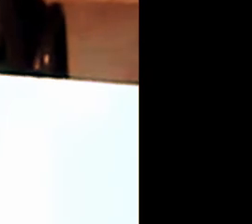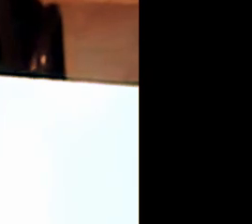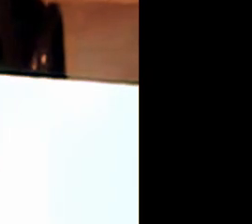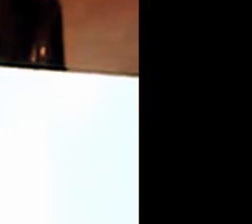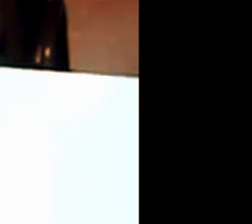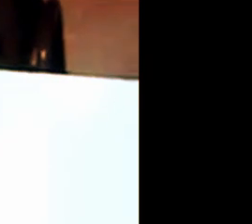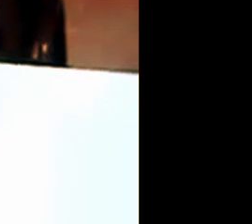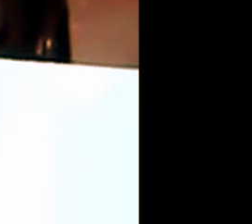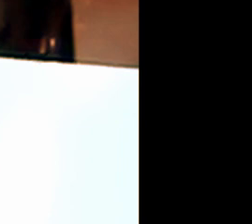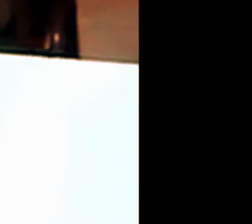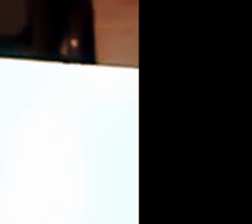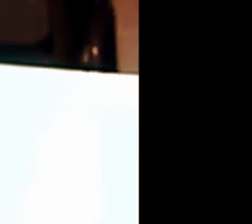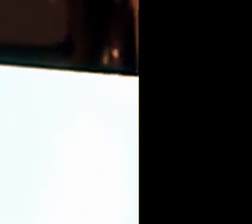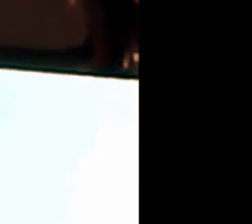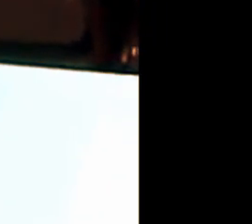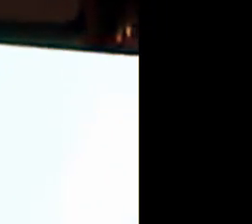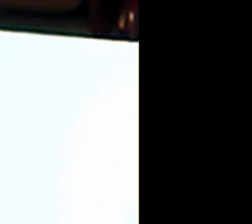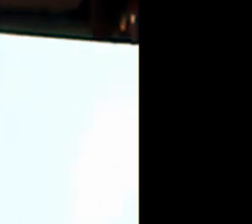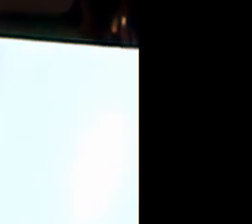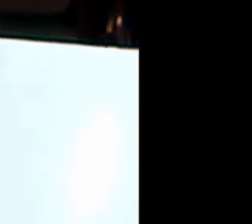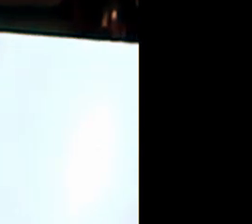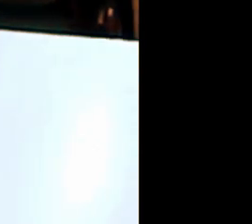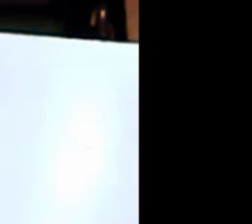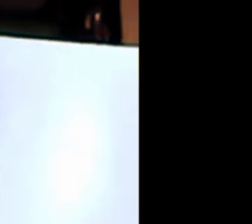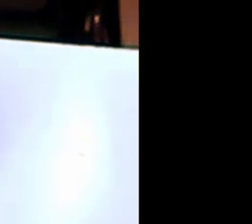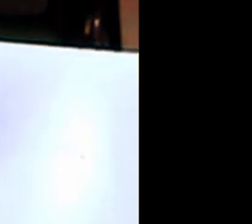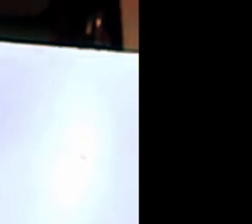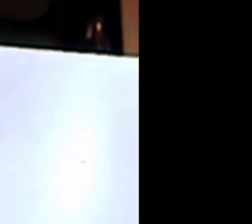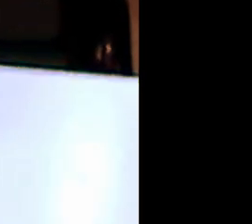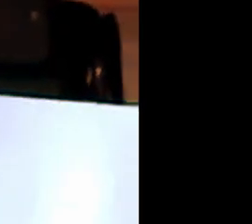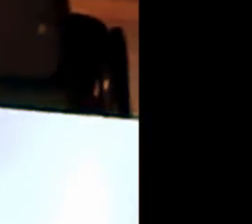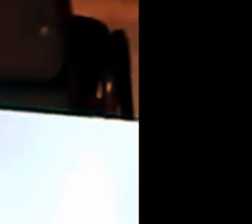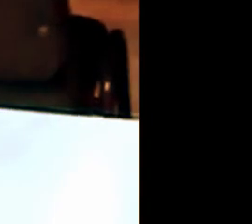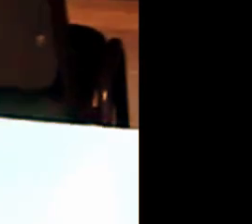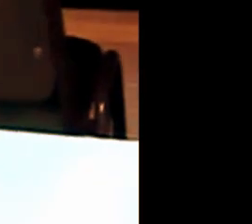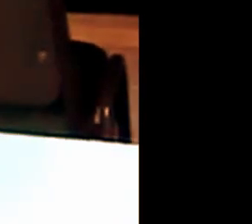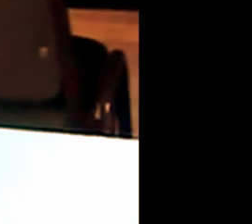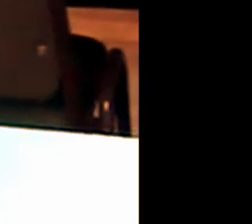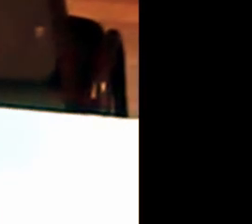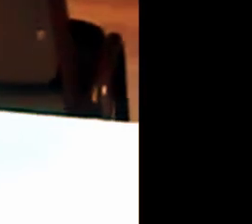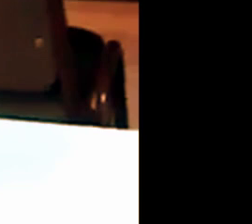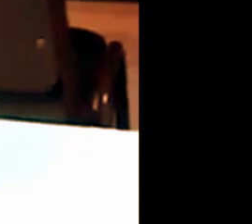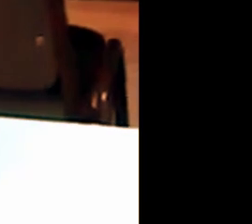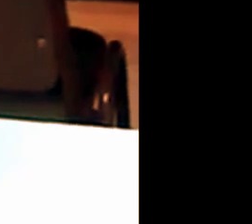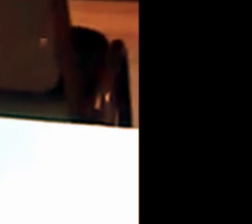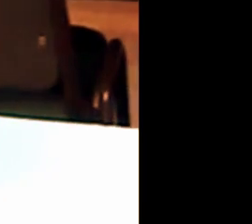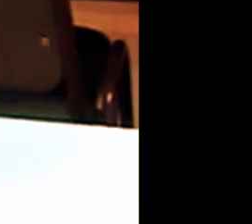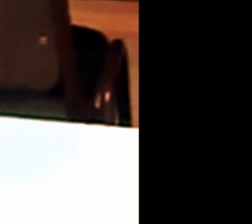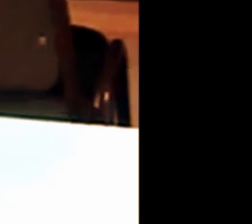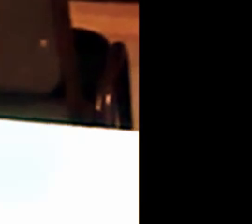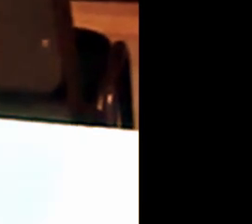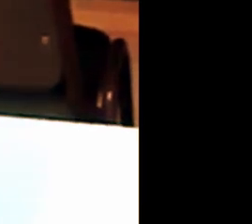participación en proyectos ligados a agencias y empresas del ámbito espacial, tanto en Estados Unidos como en Europa. Actualmente desarrolla